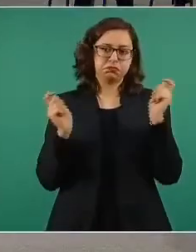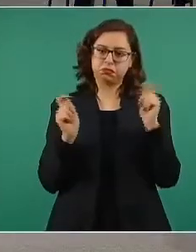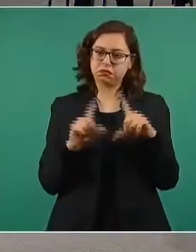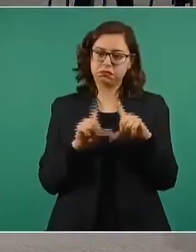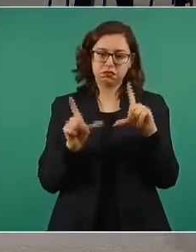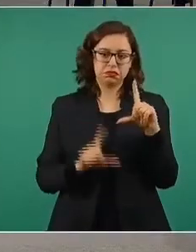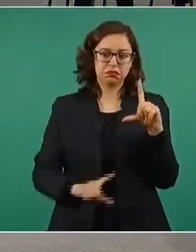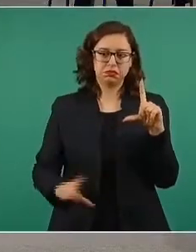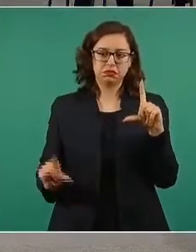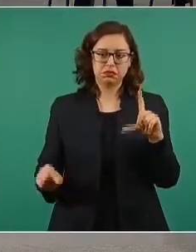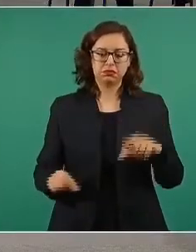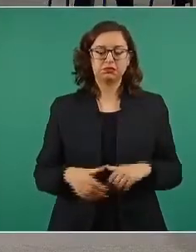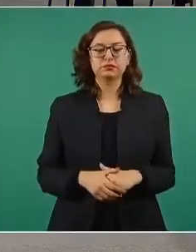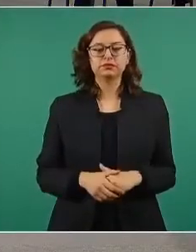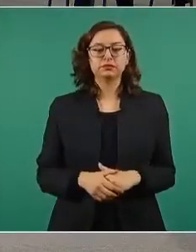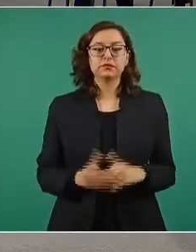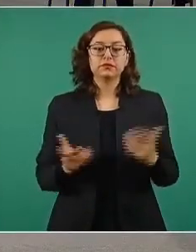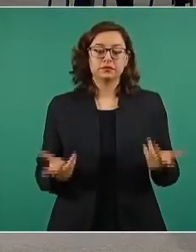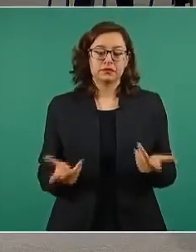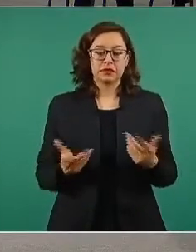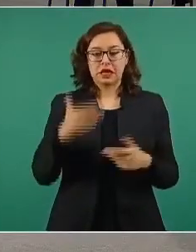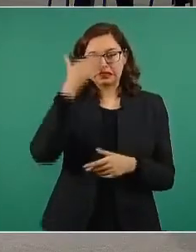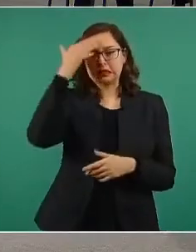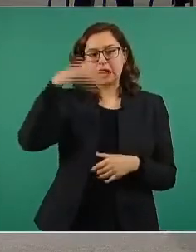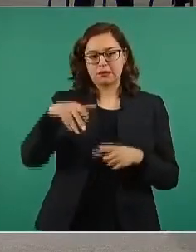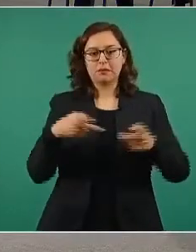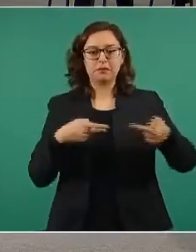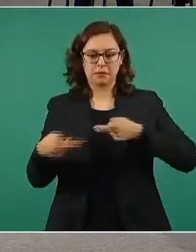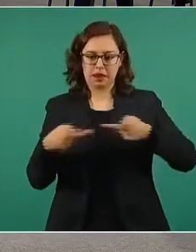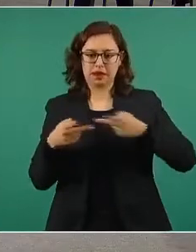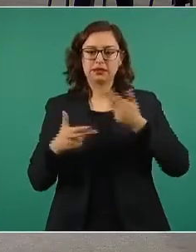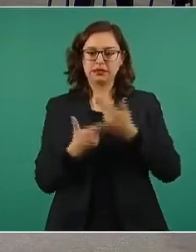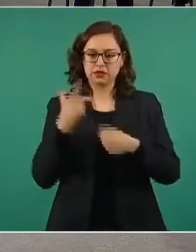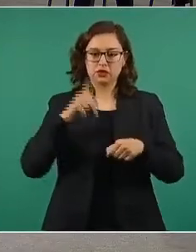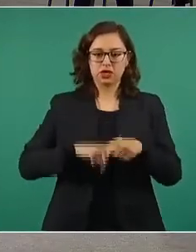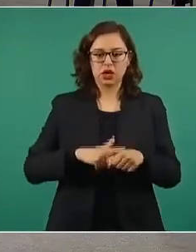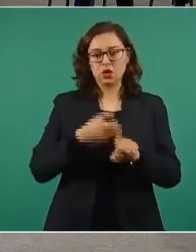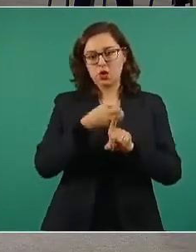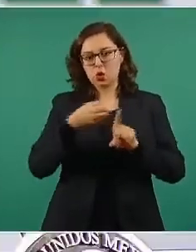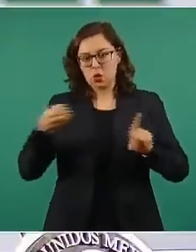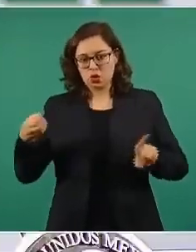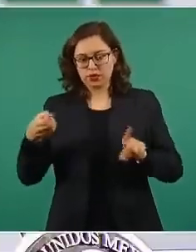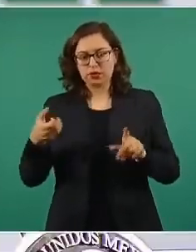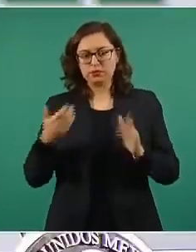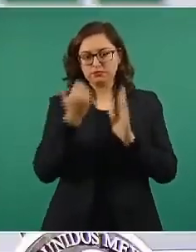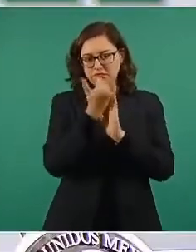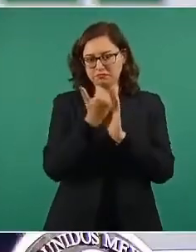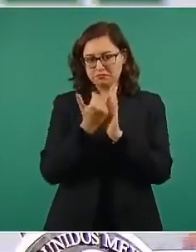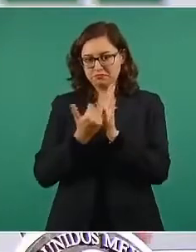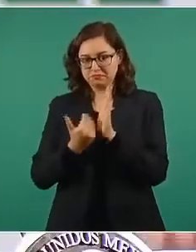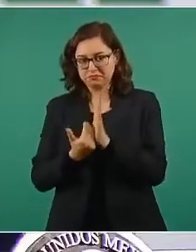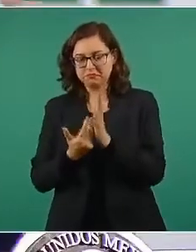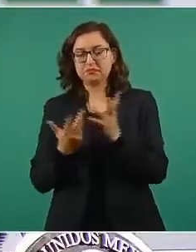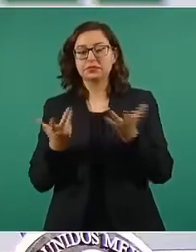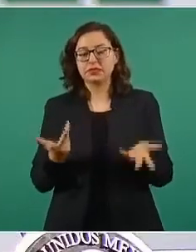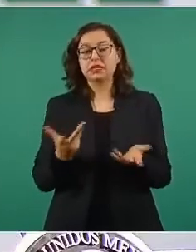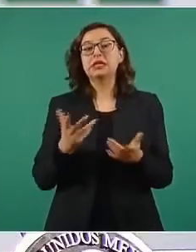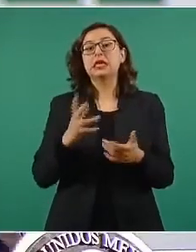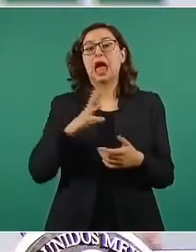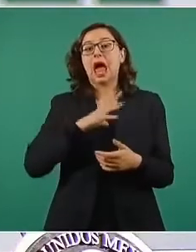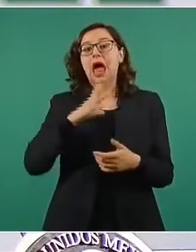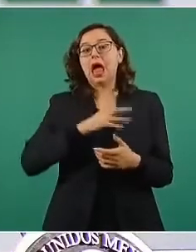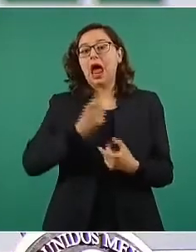país, siguiendo los criterios de la política nacional, y en el caso de regiones de especial interés, ya sea epidemiológico